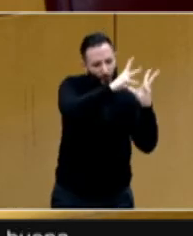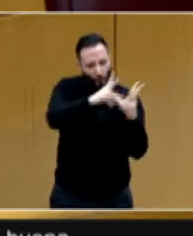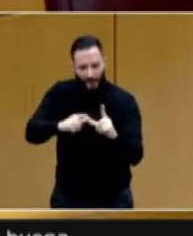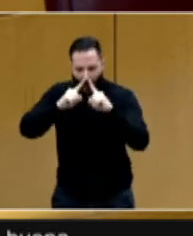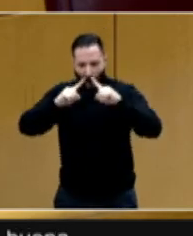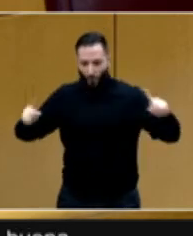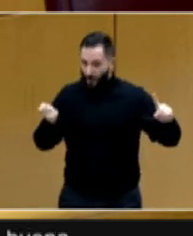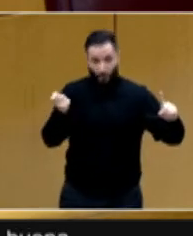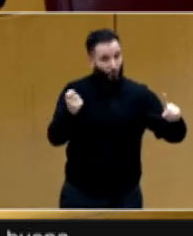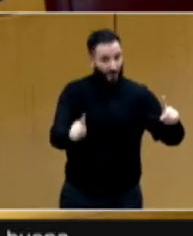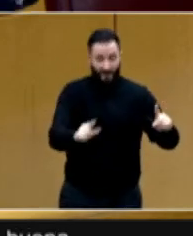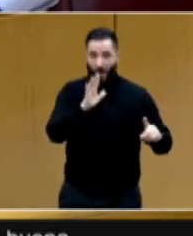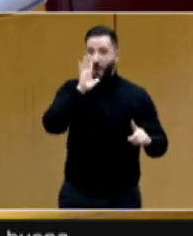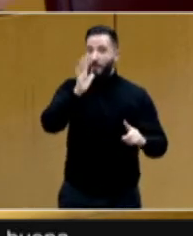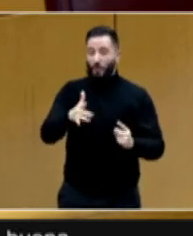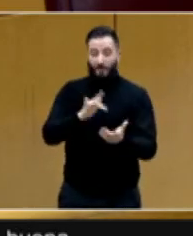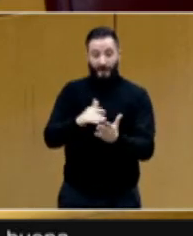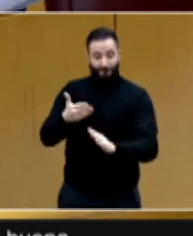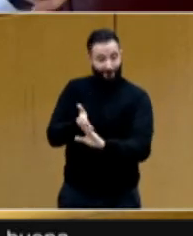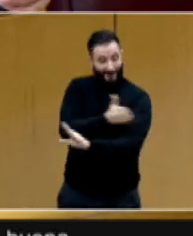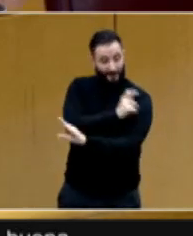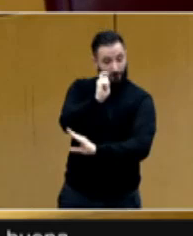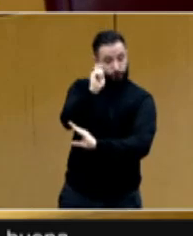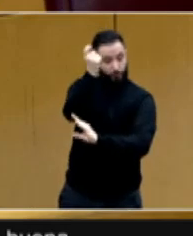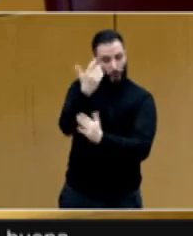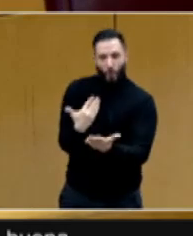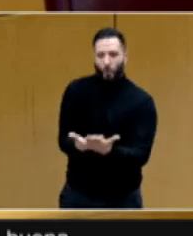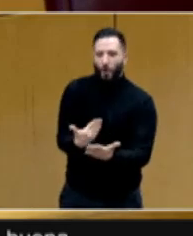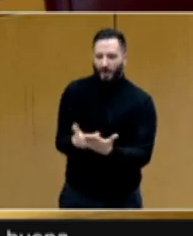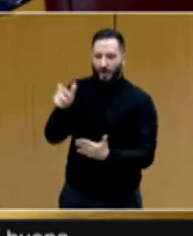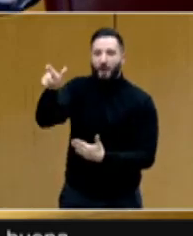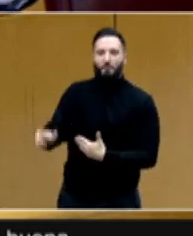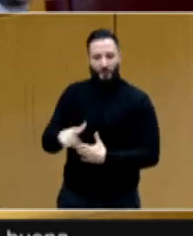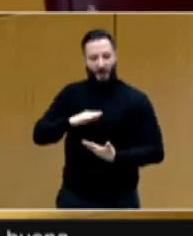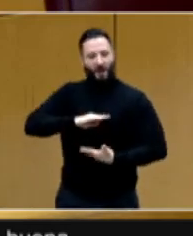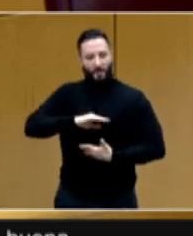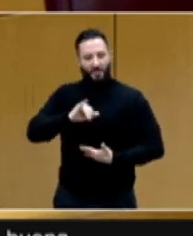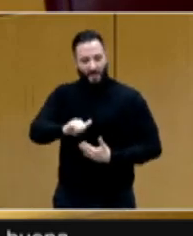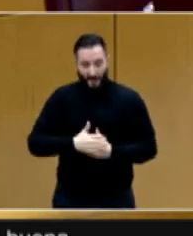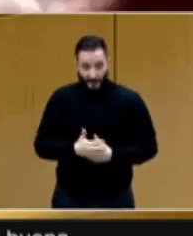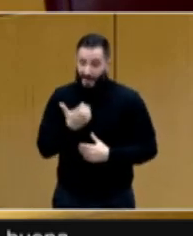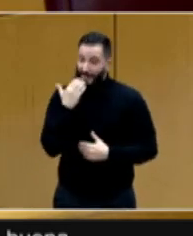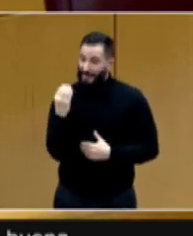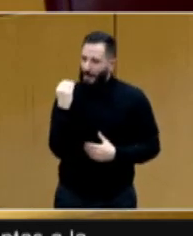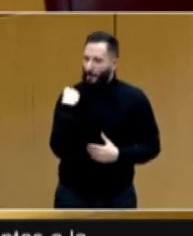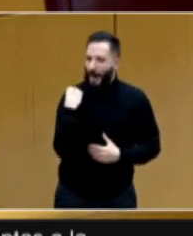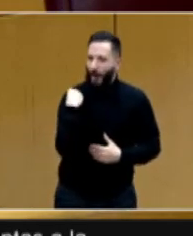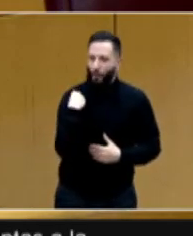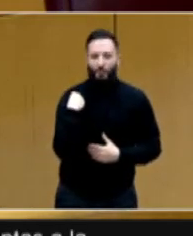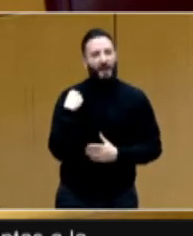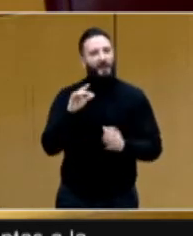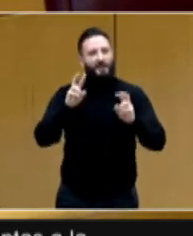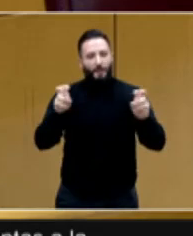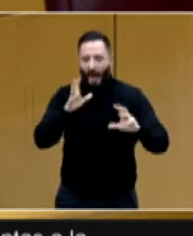porque habíamos conseguido demostrar un montón de cosas si la pregunta es qué dificultades